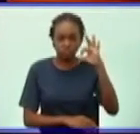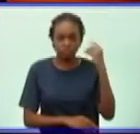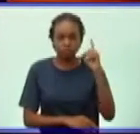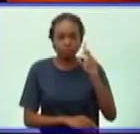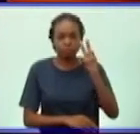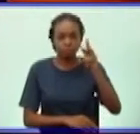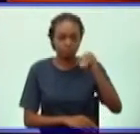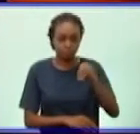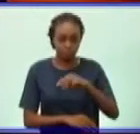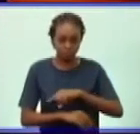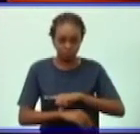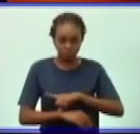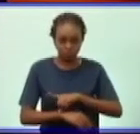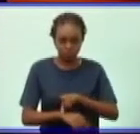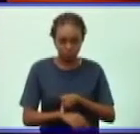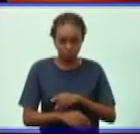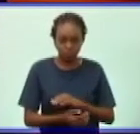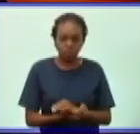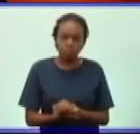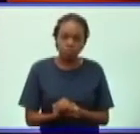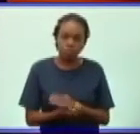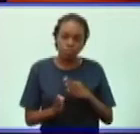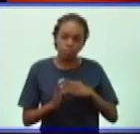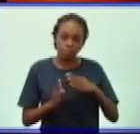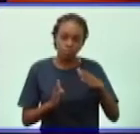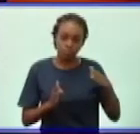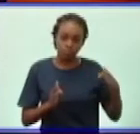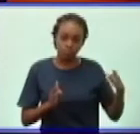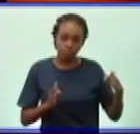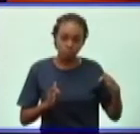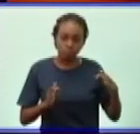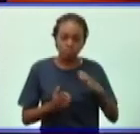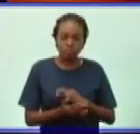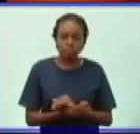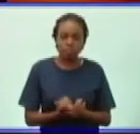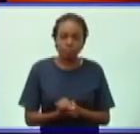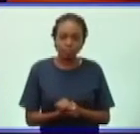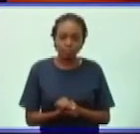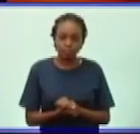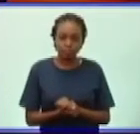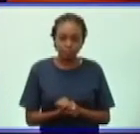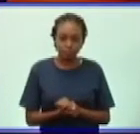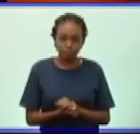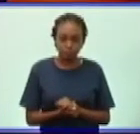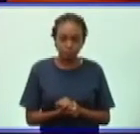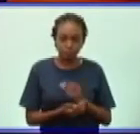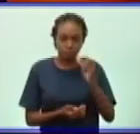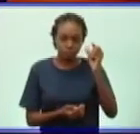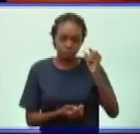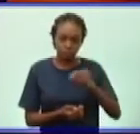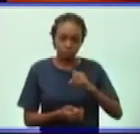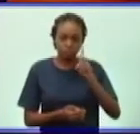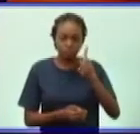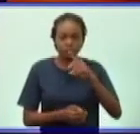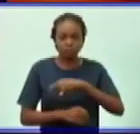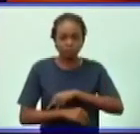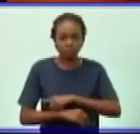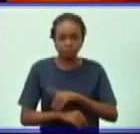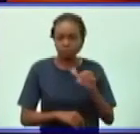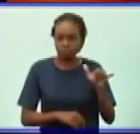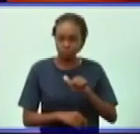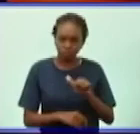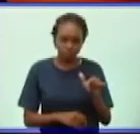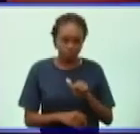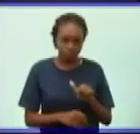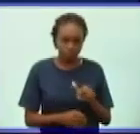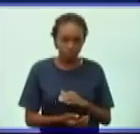y la van a comparar con la distancia que se mueve un observador cercano al Ecuador en 1 minuto también. Y en el caso